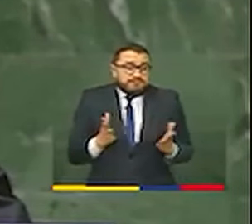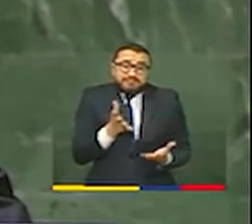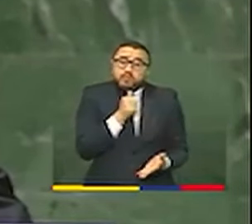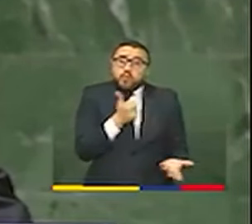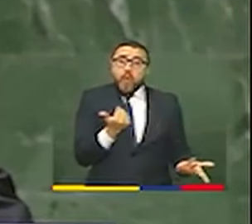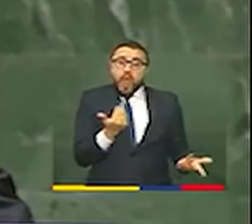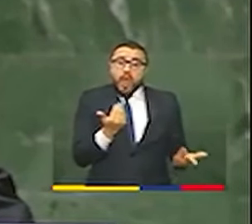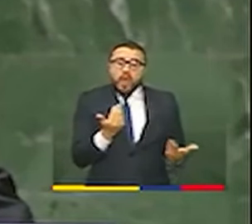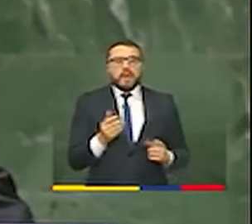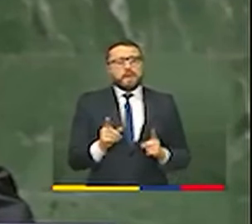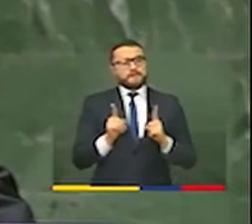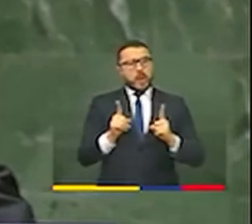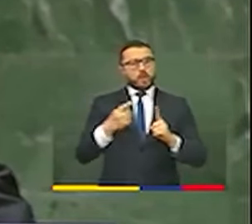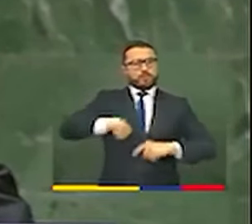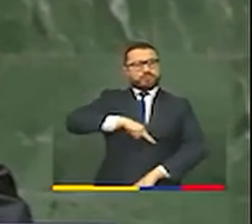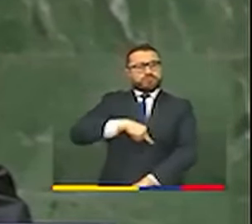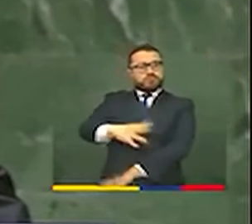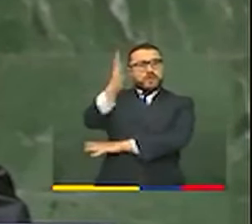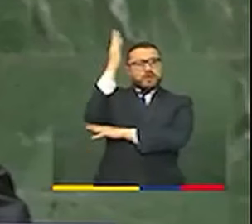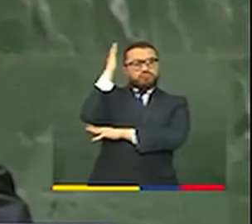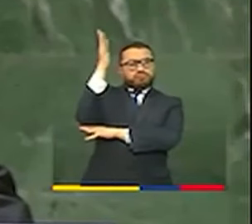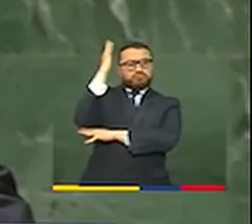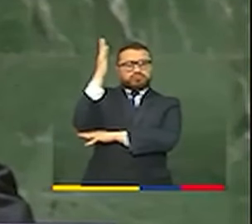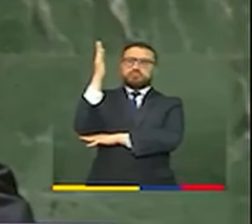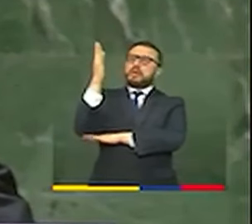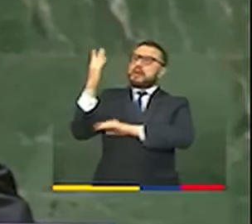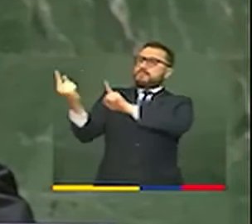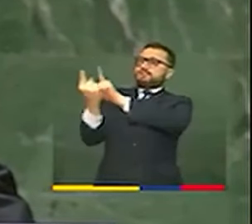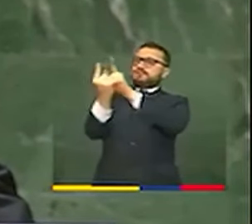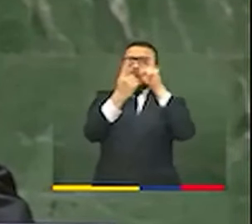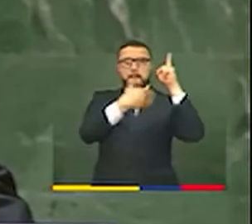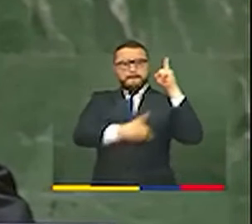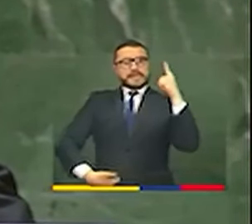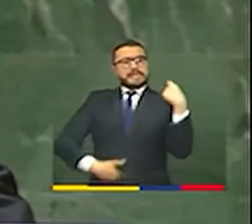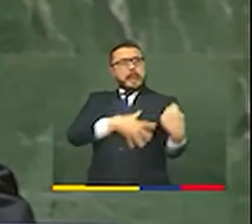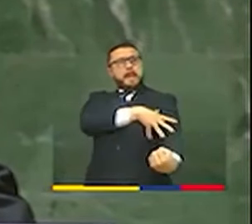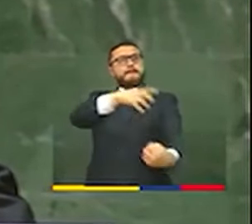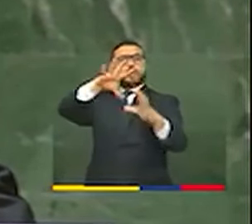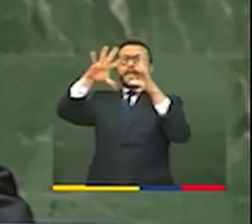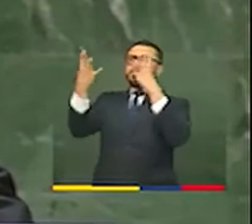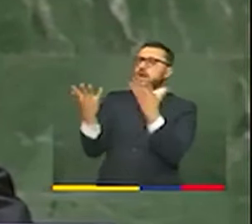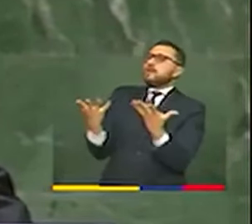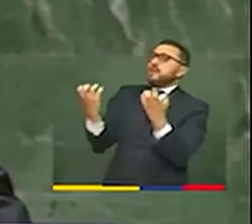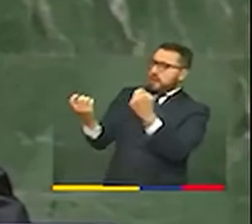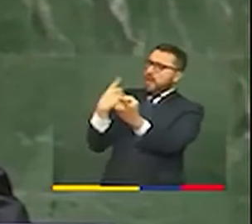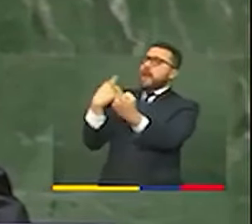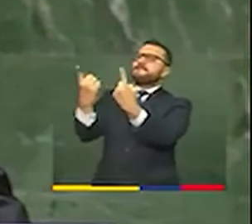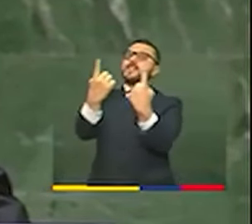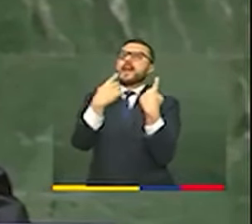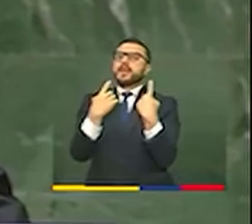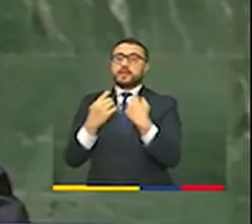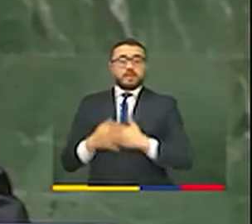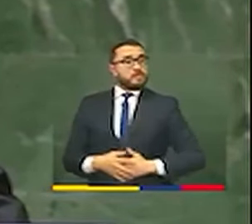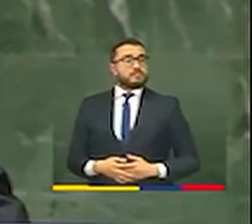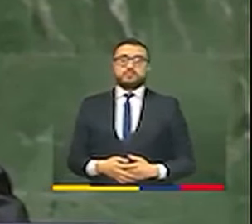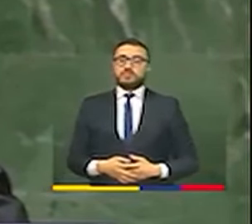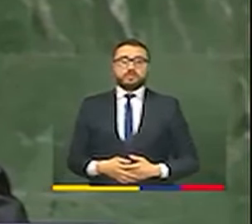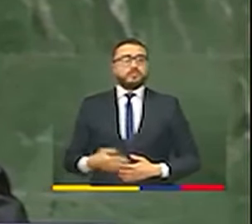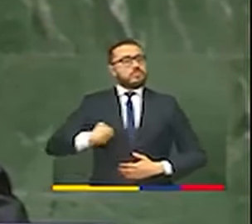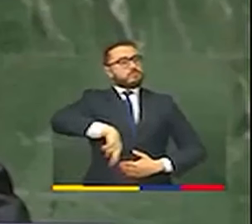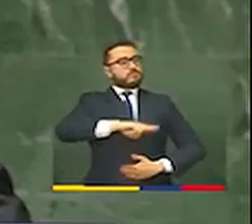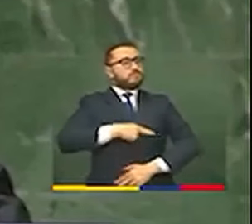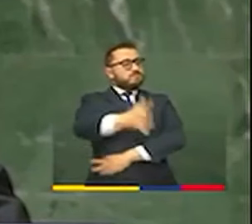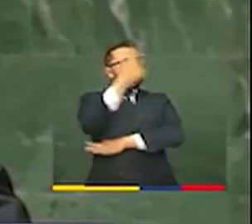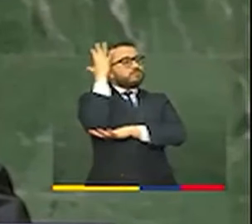escuchen y dialoguemos con los presidentes del poder mundial, sino para que escuchen los pueblos